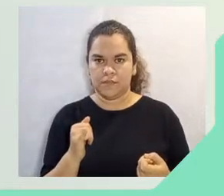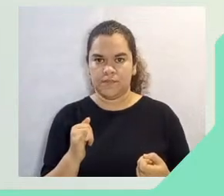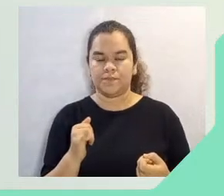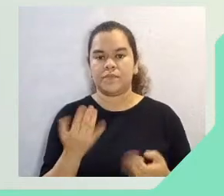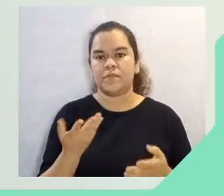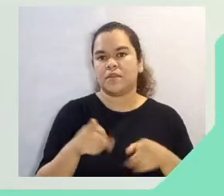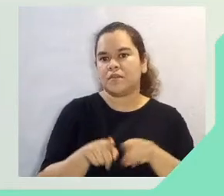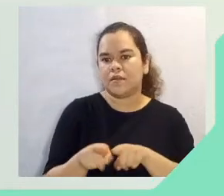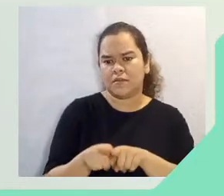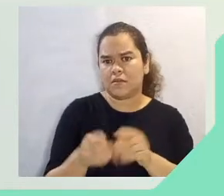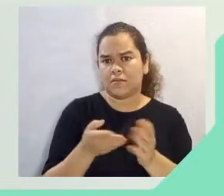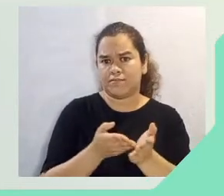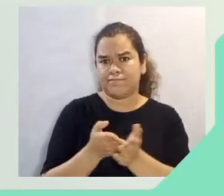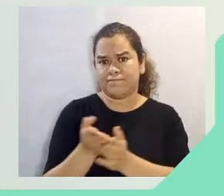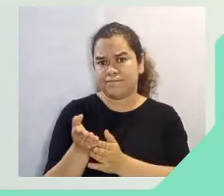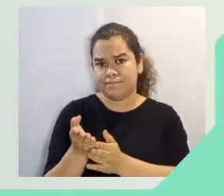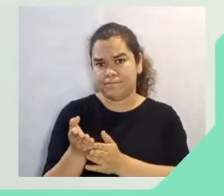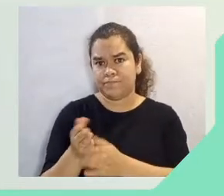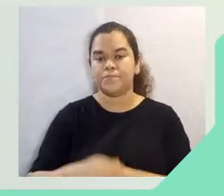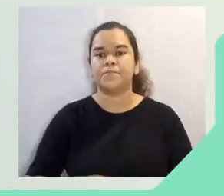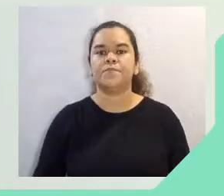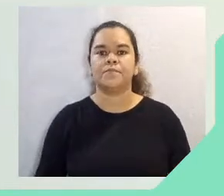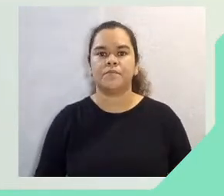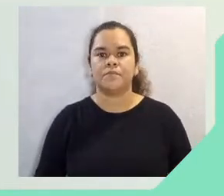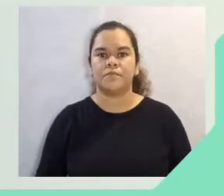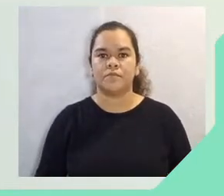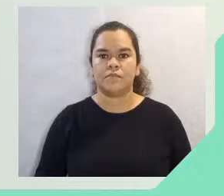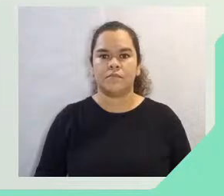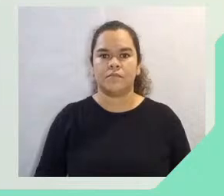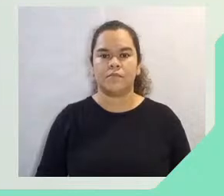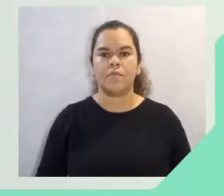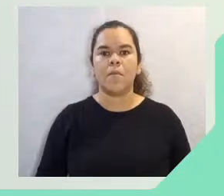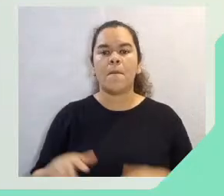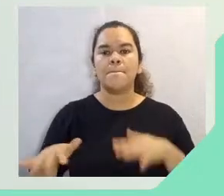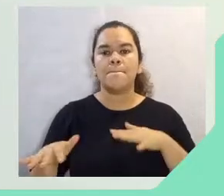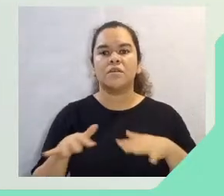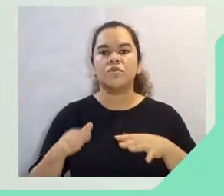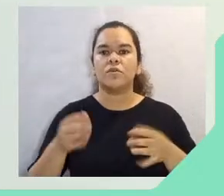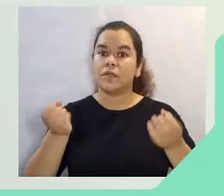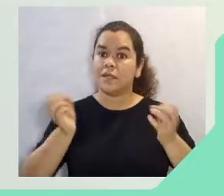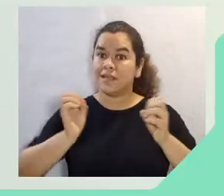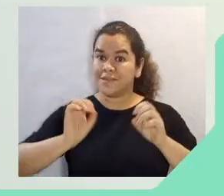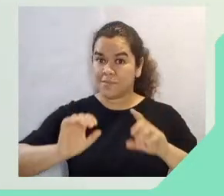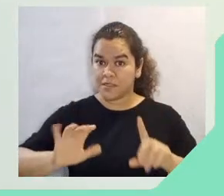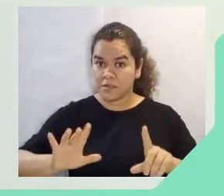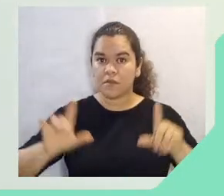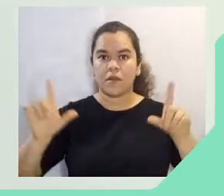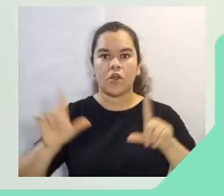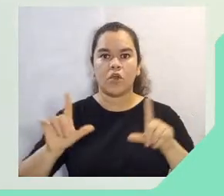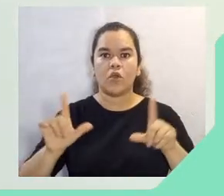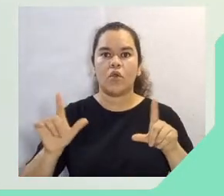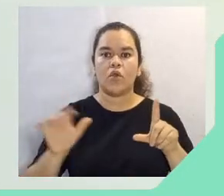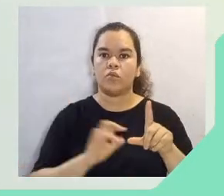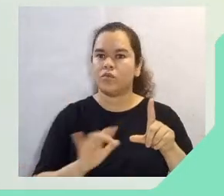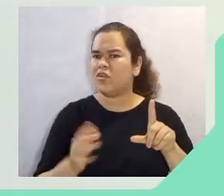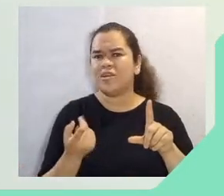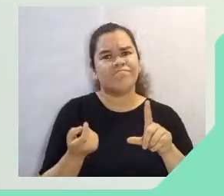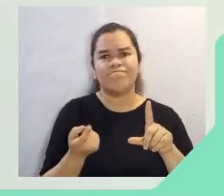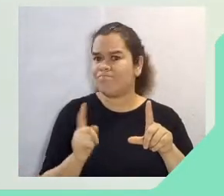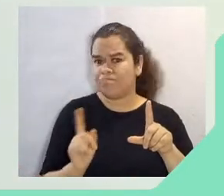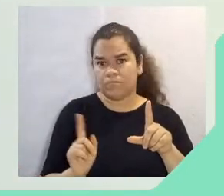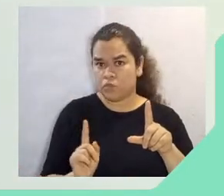cursado de la carrera. Para arrancar no es necesario, Contamos con